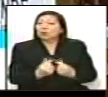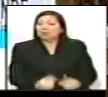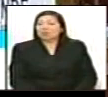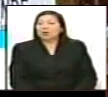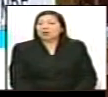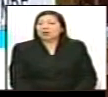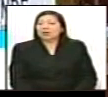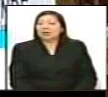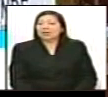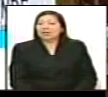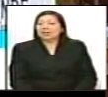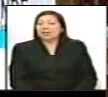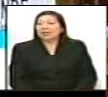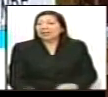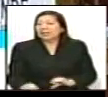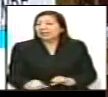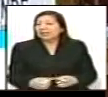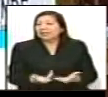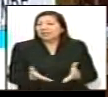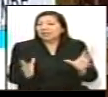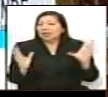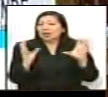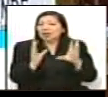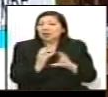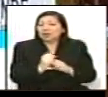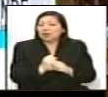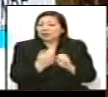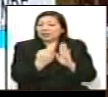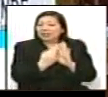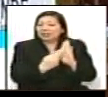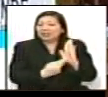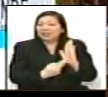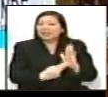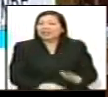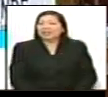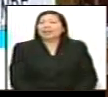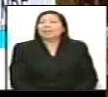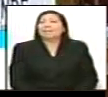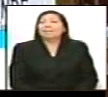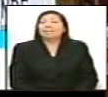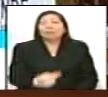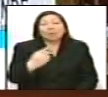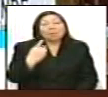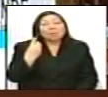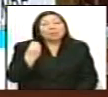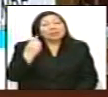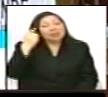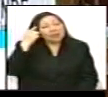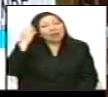Parlamento, en hacer simples ajustes reglamentarios. Porque creo que